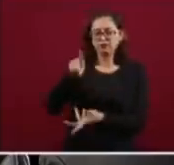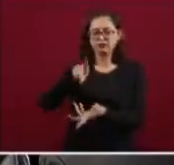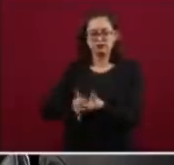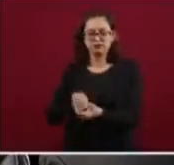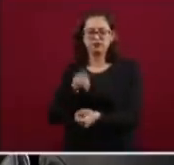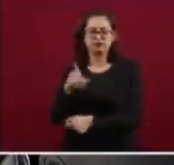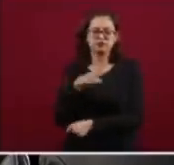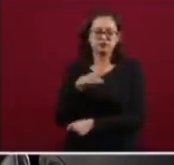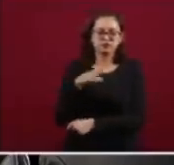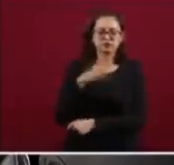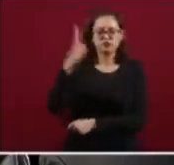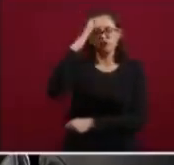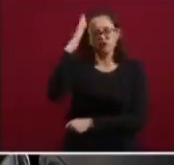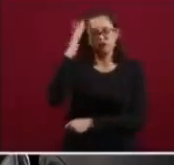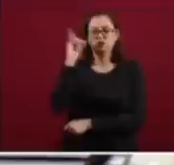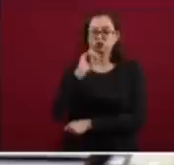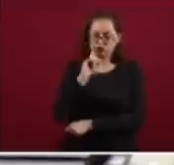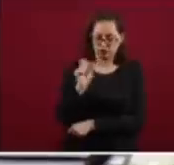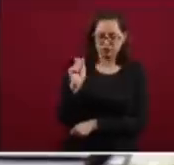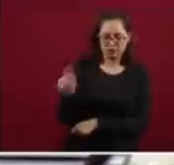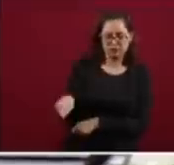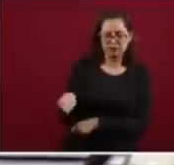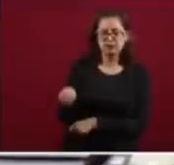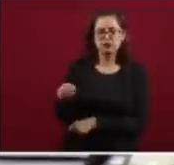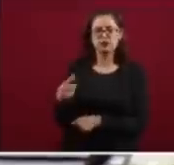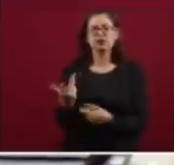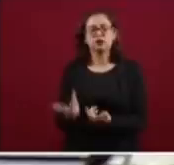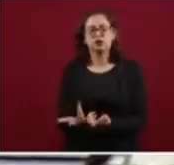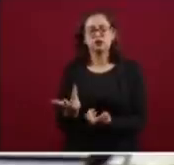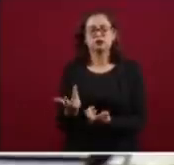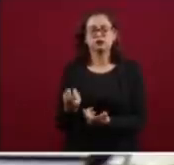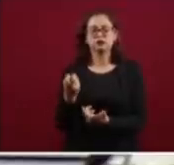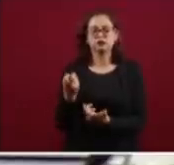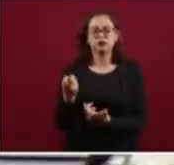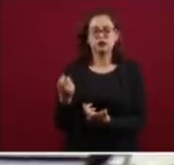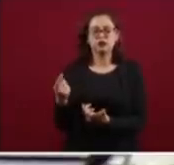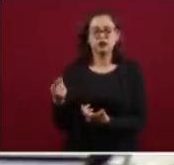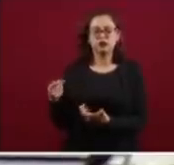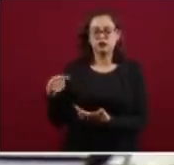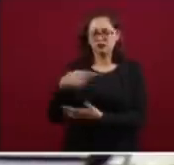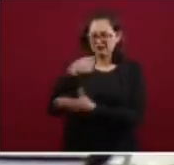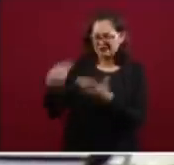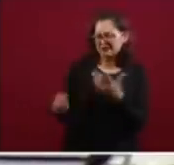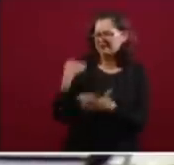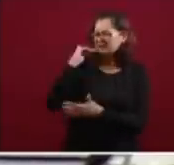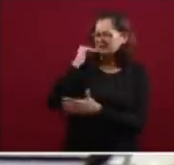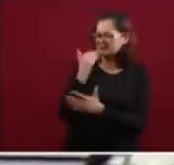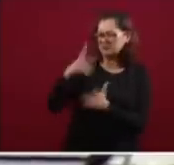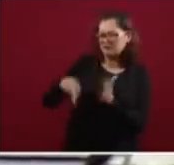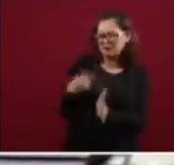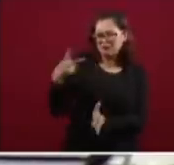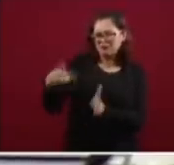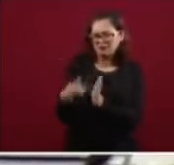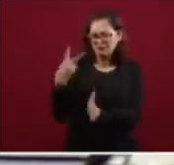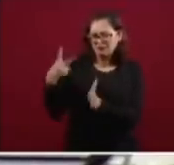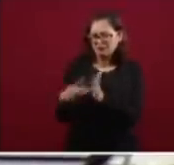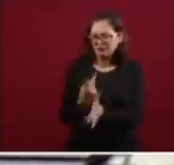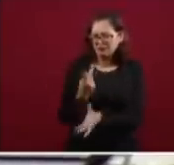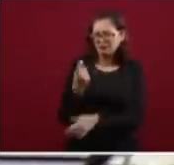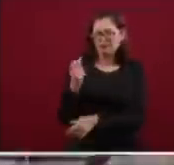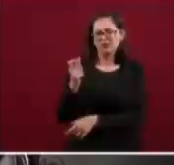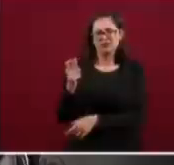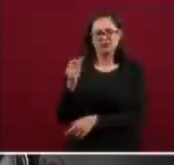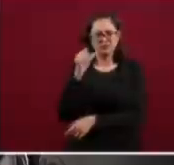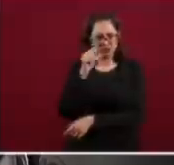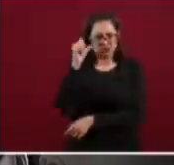precisamente la dirigente el hip hop el esquí y estos esté regular ya se repitió no solamente ocurre ayer se